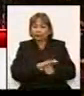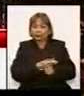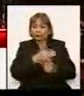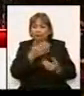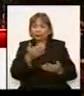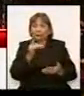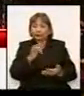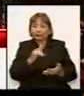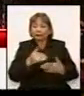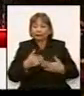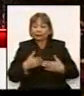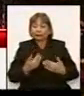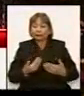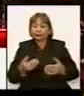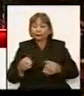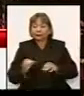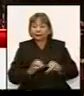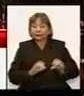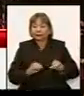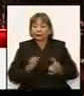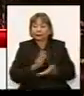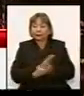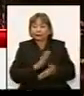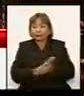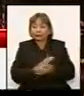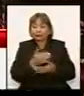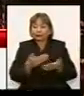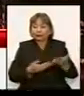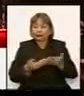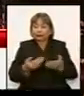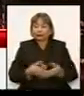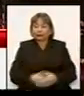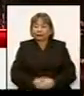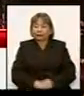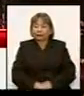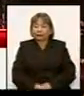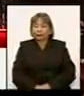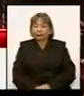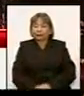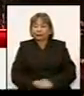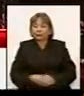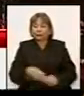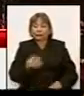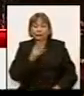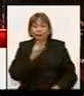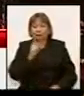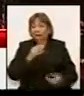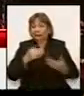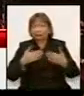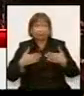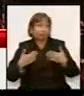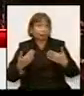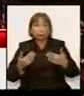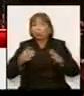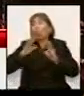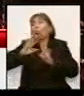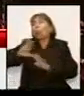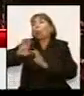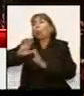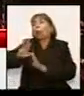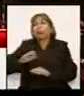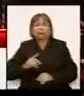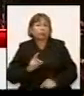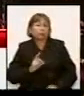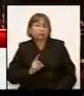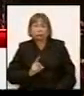y puedan hacer las gestiones respectivas. Pero tampoco no podemos dejar de lado la responsabilidad